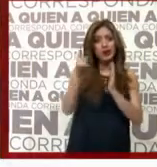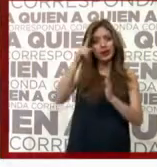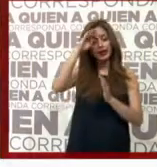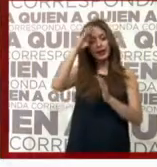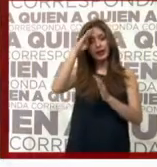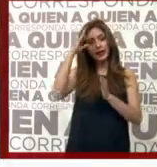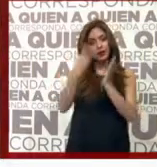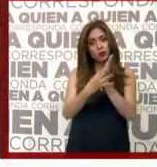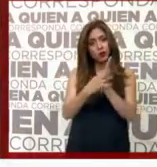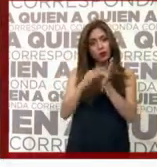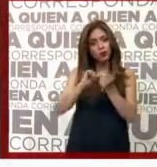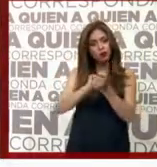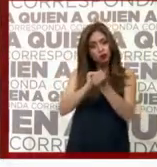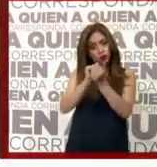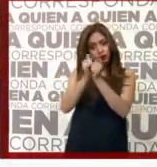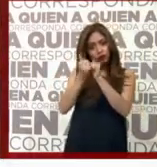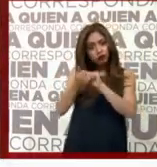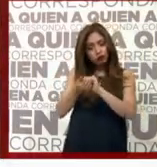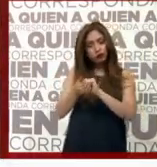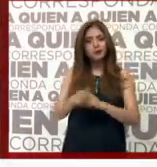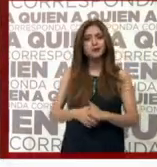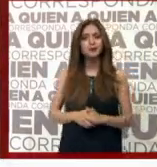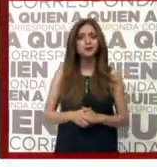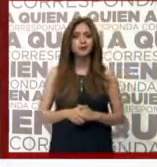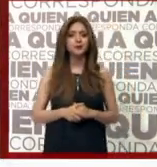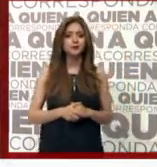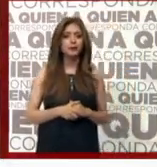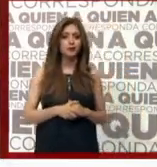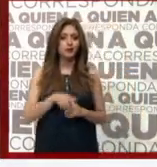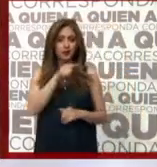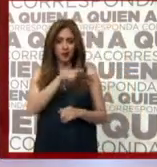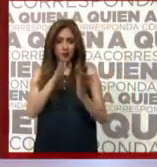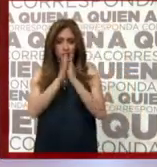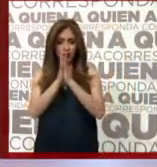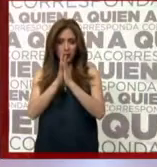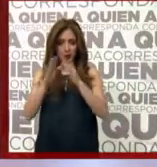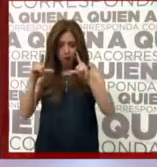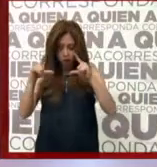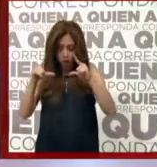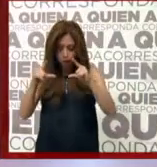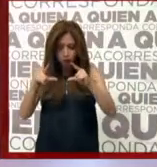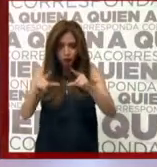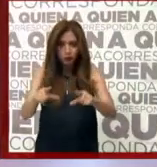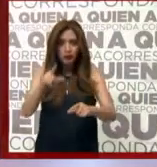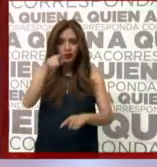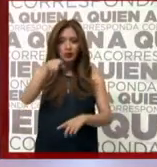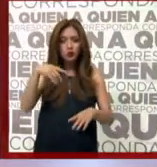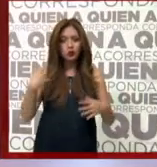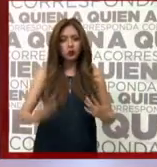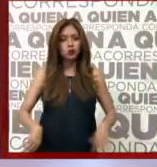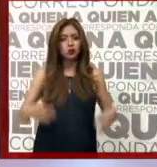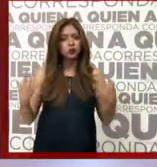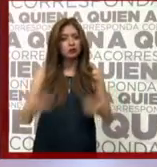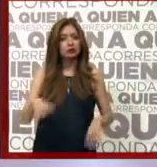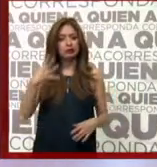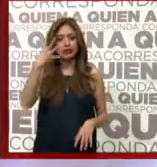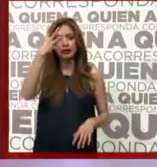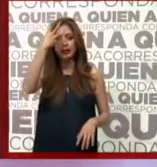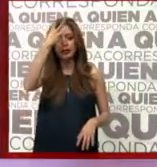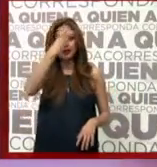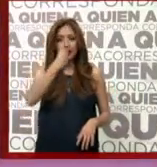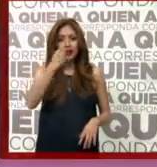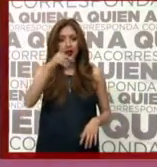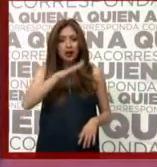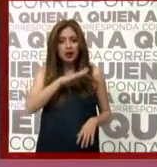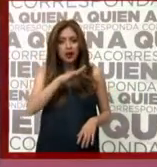lata. Sí, pero estaba ahorita llena de comerciales. Mira, hazle un close a esto. Ve qué maravilla, porque trae